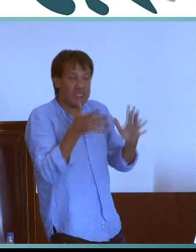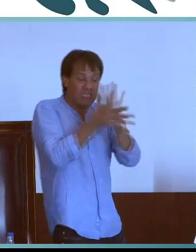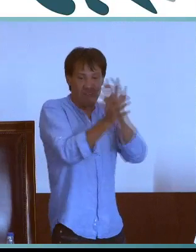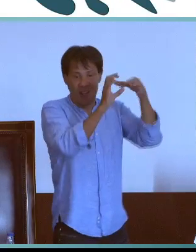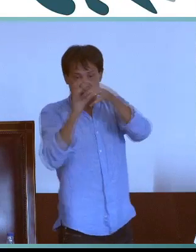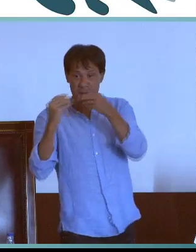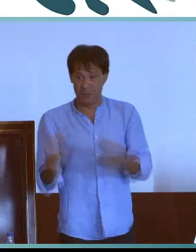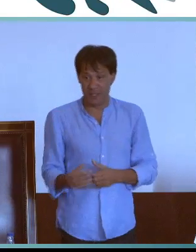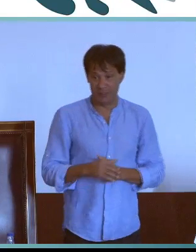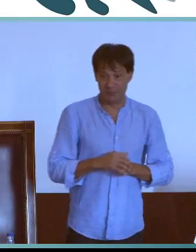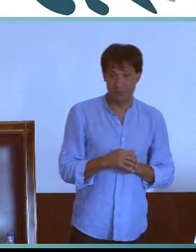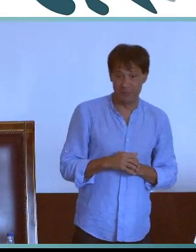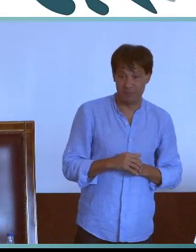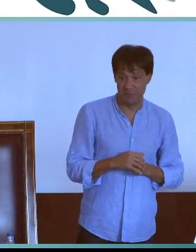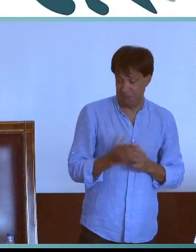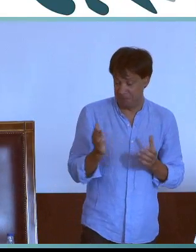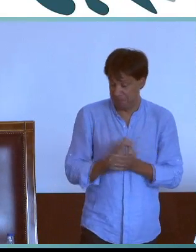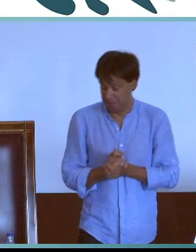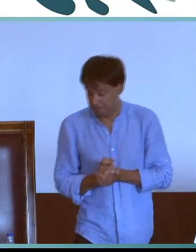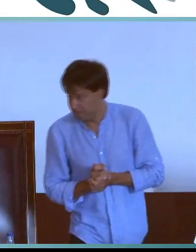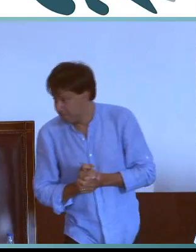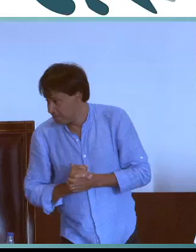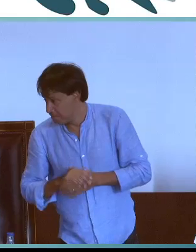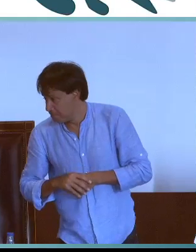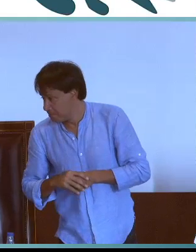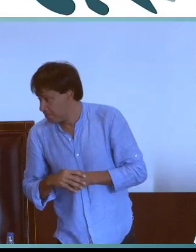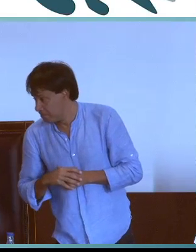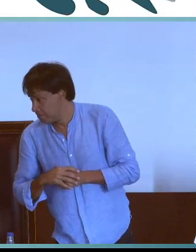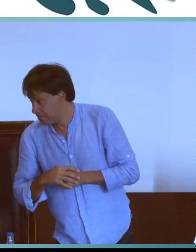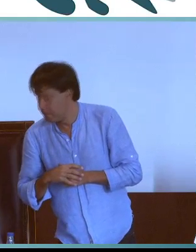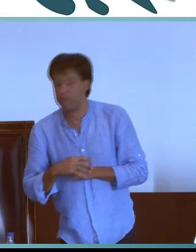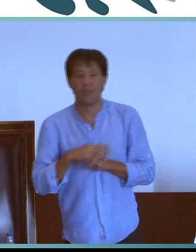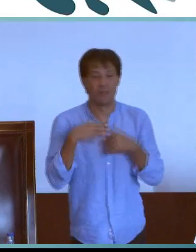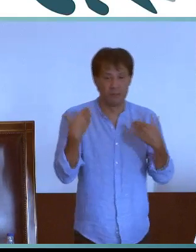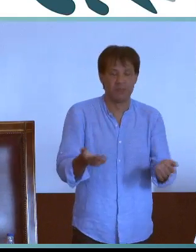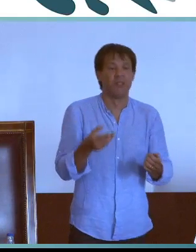ser odio, puede ser conciencia, puede ser satisfacción, y era lo que por eso nos generaba esa duda.